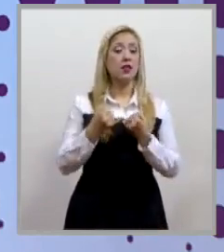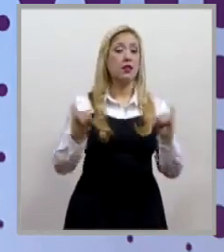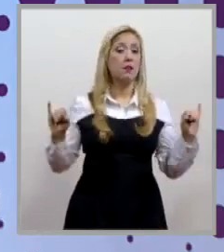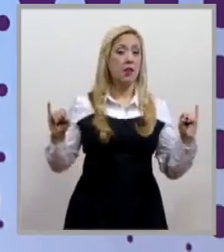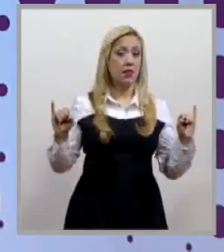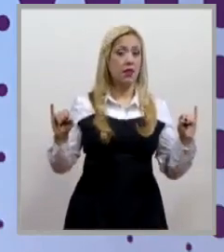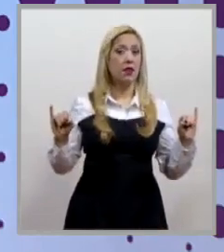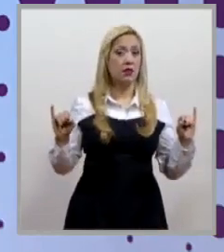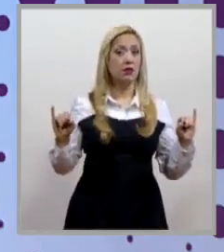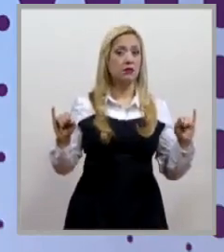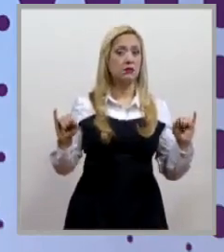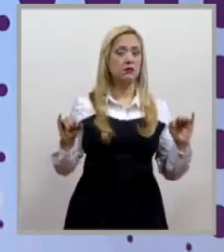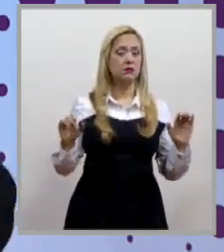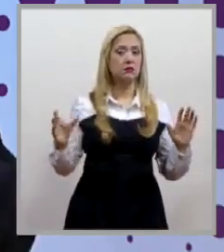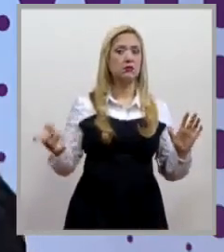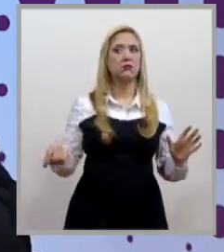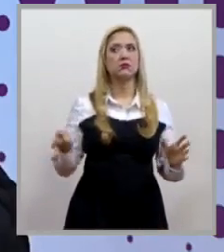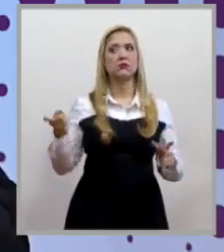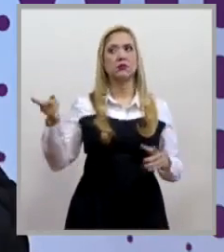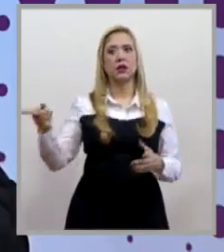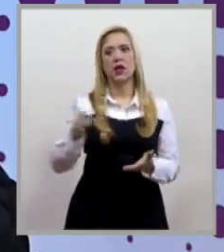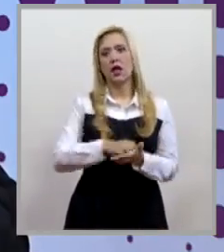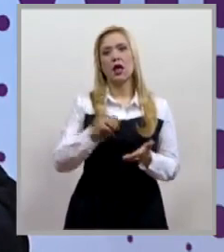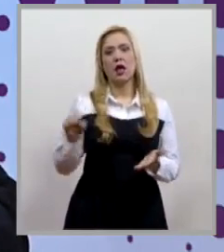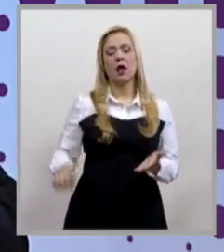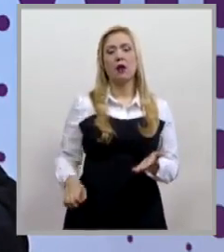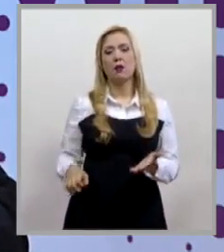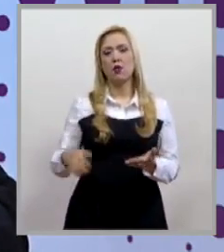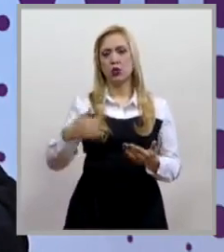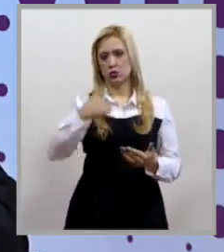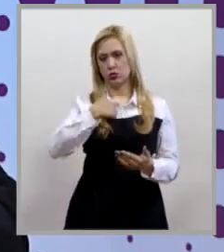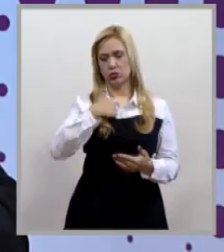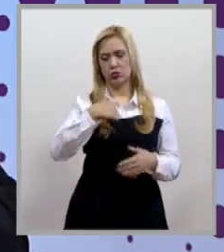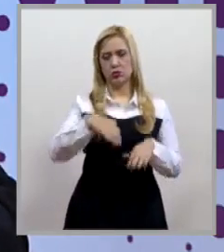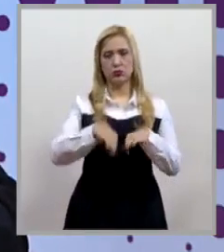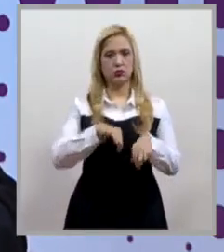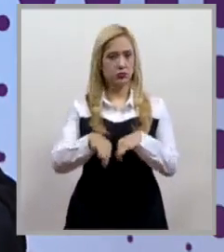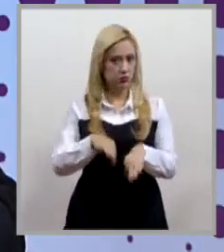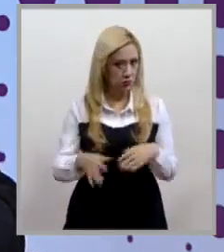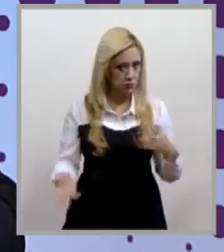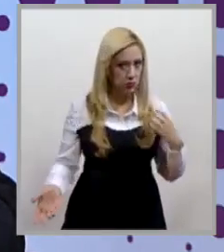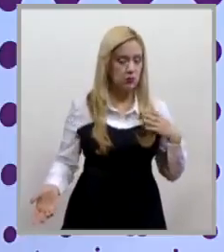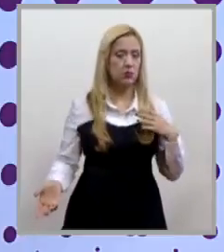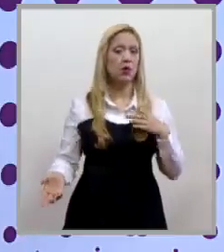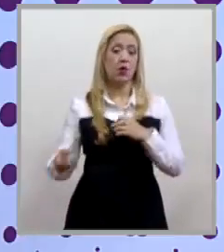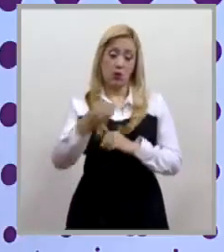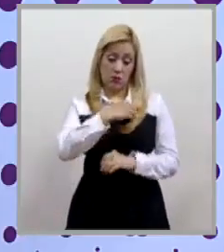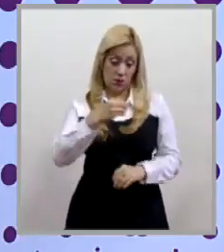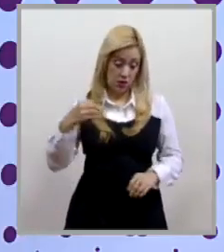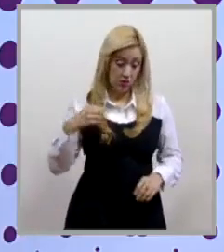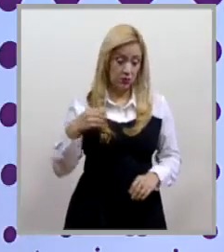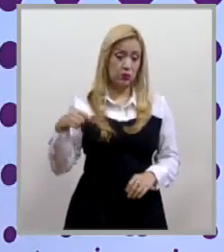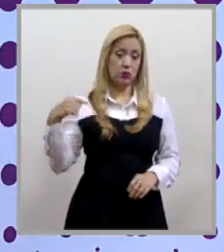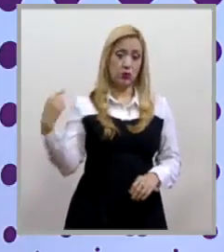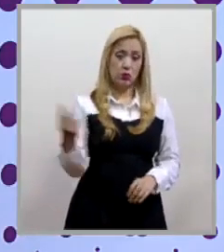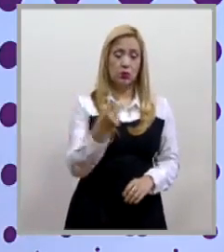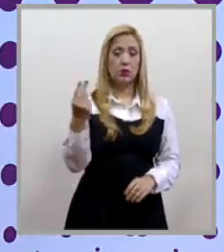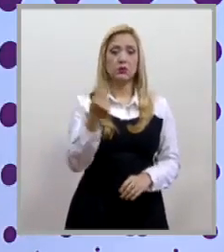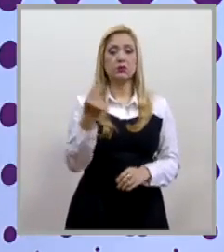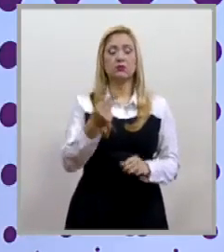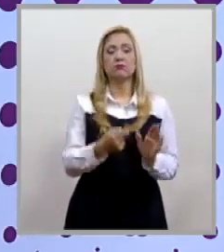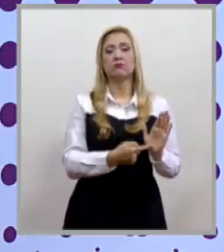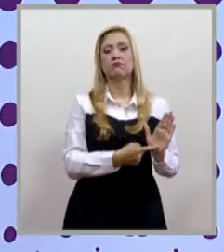autónomos a nivel constitucional, como es el caso del tribunal en el que yo participo. es una obligación para todos